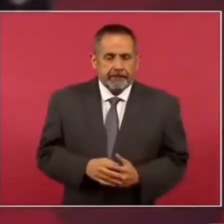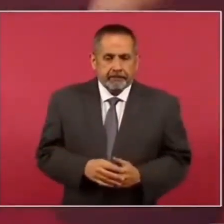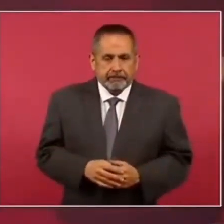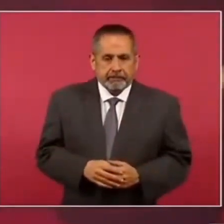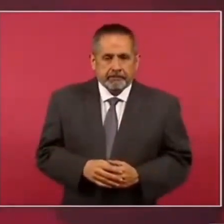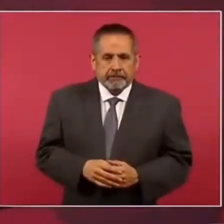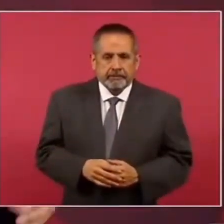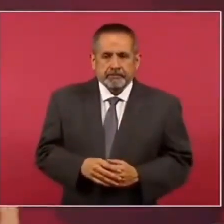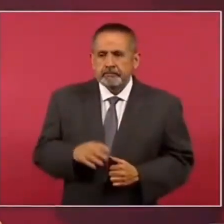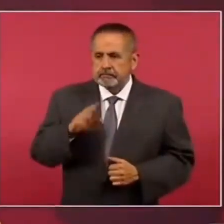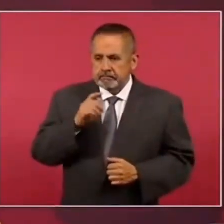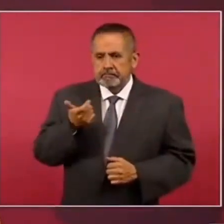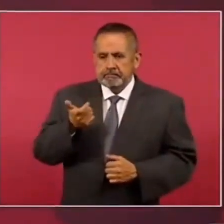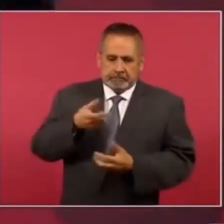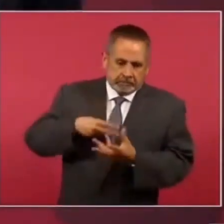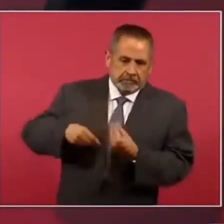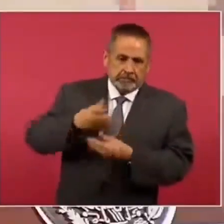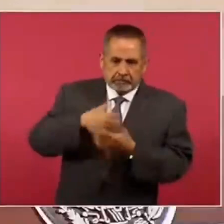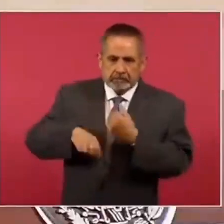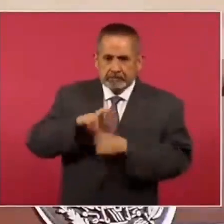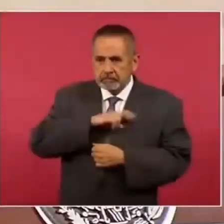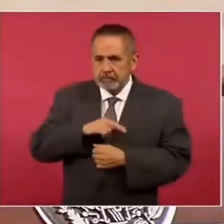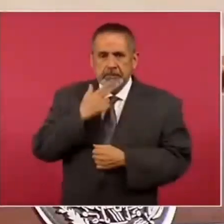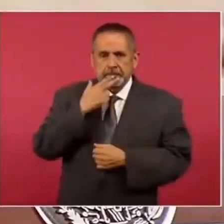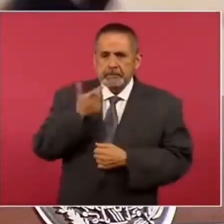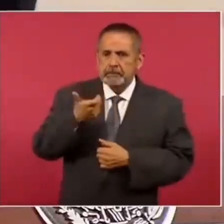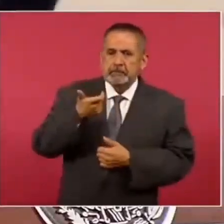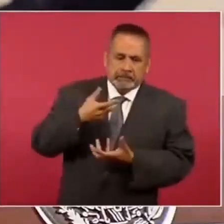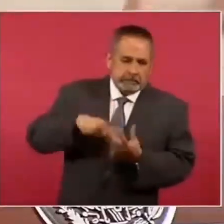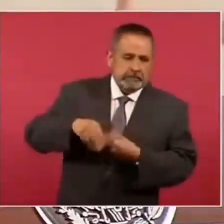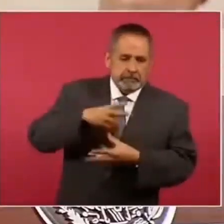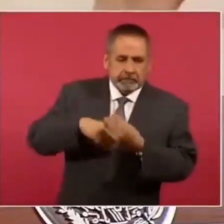más rentabilidad, más utilidades